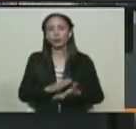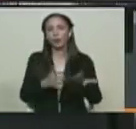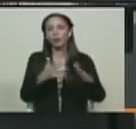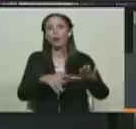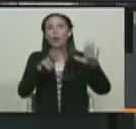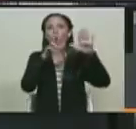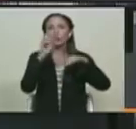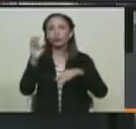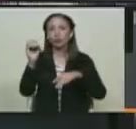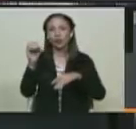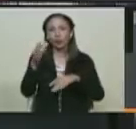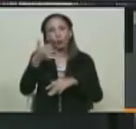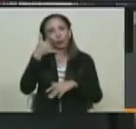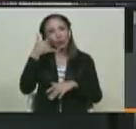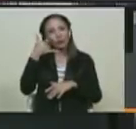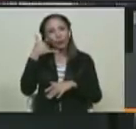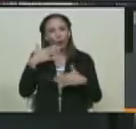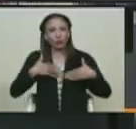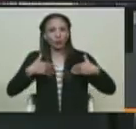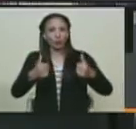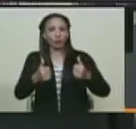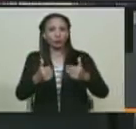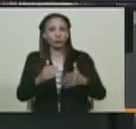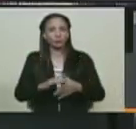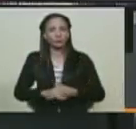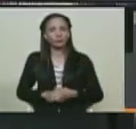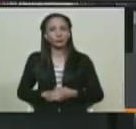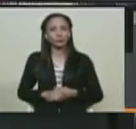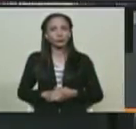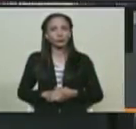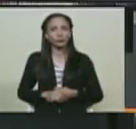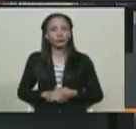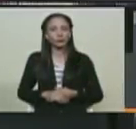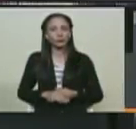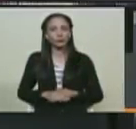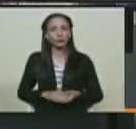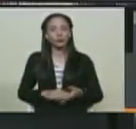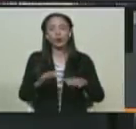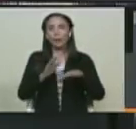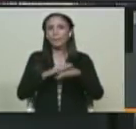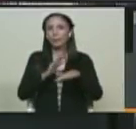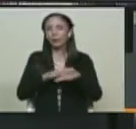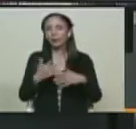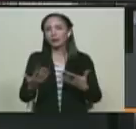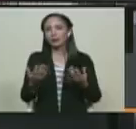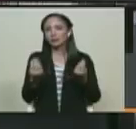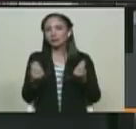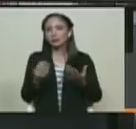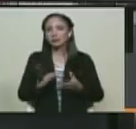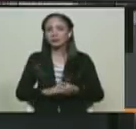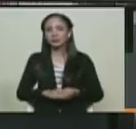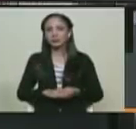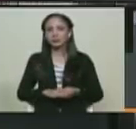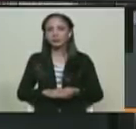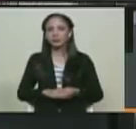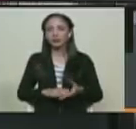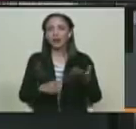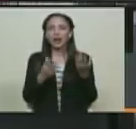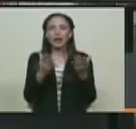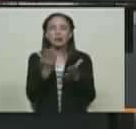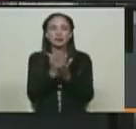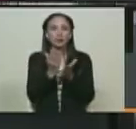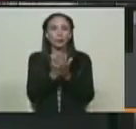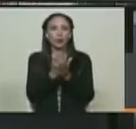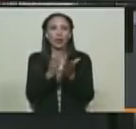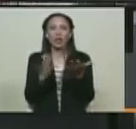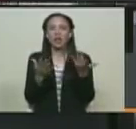salud. Una etapa nueva, visibilizar, porque invisibilizamos, nosotros invisibilizamos barrio adentro,